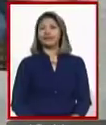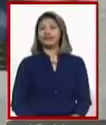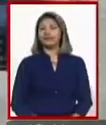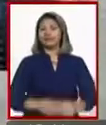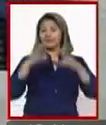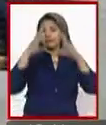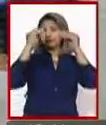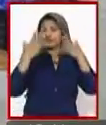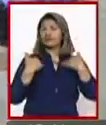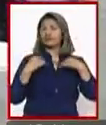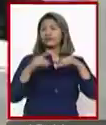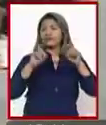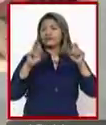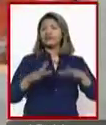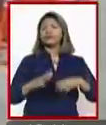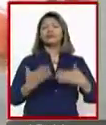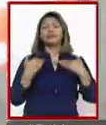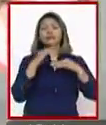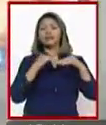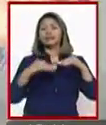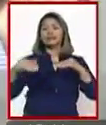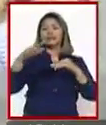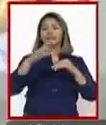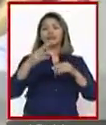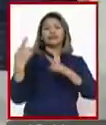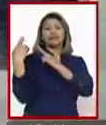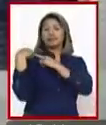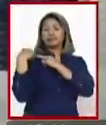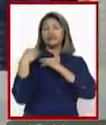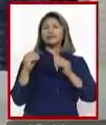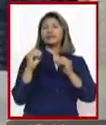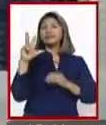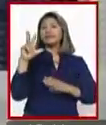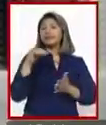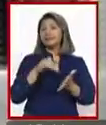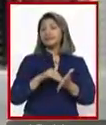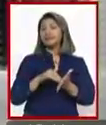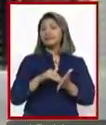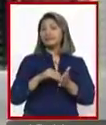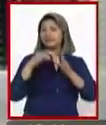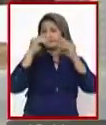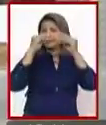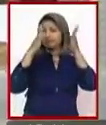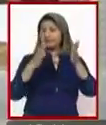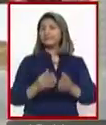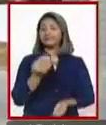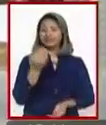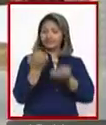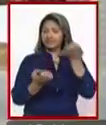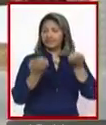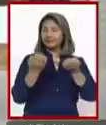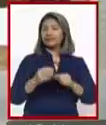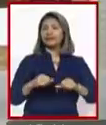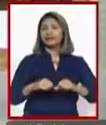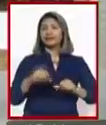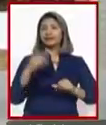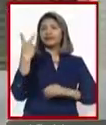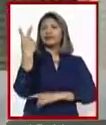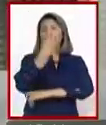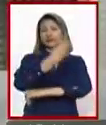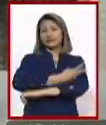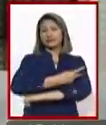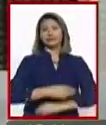Maestros rindieron examen para postular a ascenso de cargos. Más de 3.000 docentes fueron sometidos a evaluación durante dos